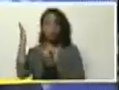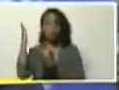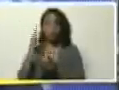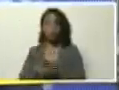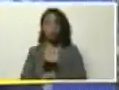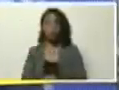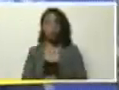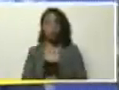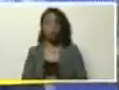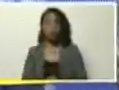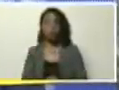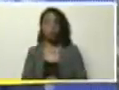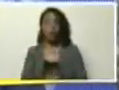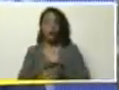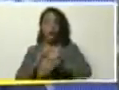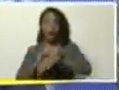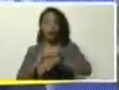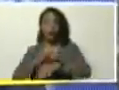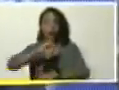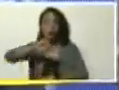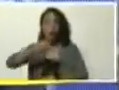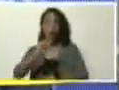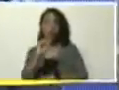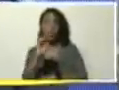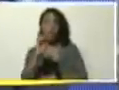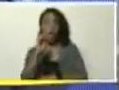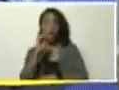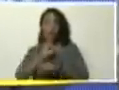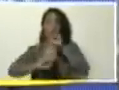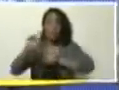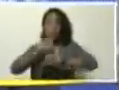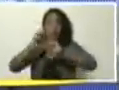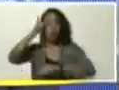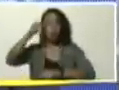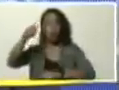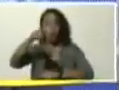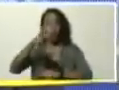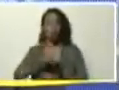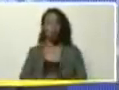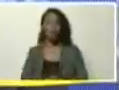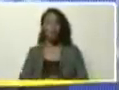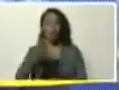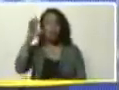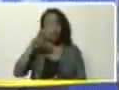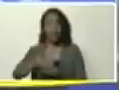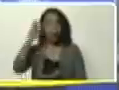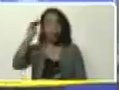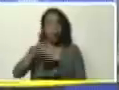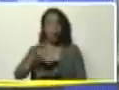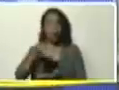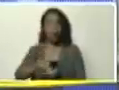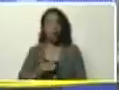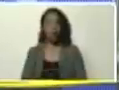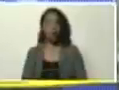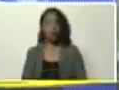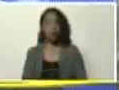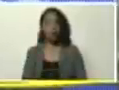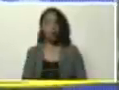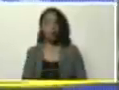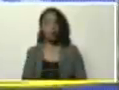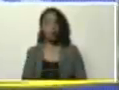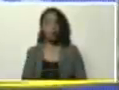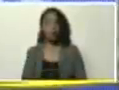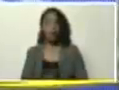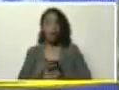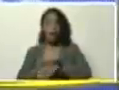a el doctor José Guzmán, defensor del pueblo del Estado Miranda, a